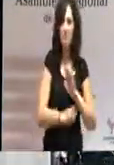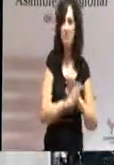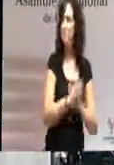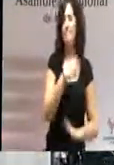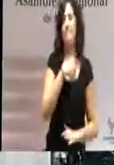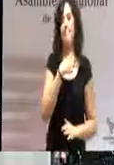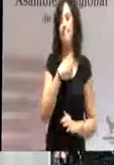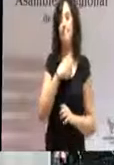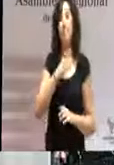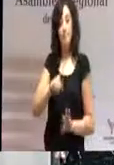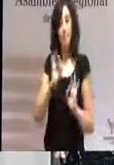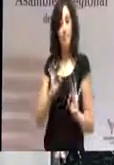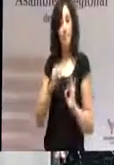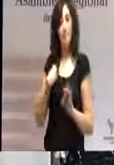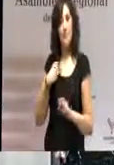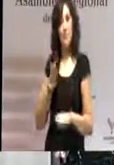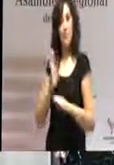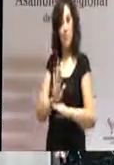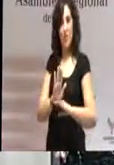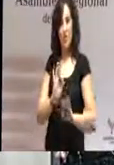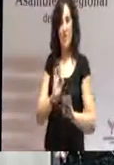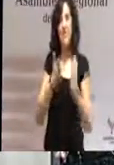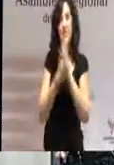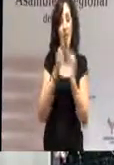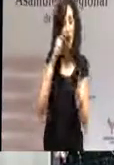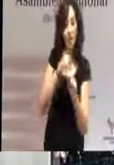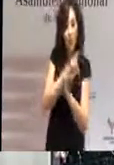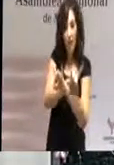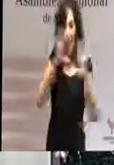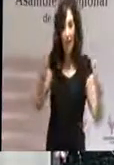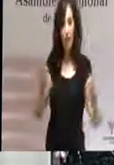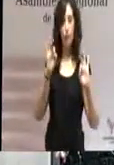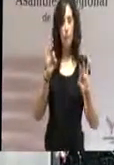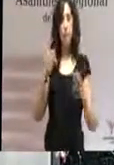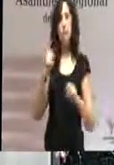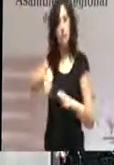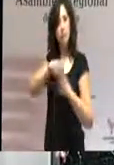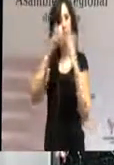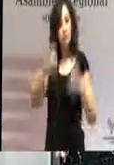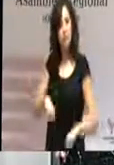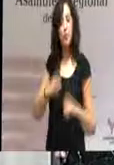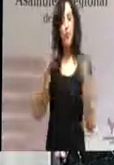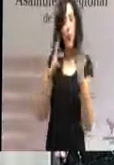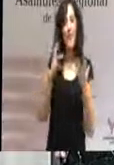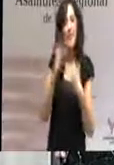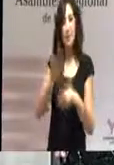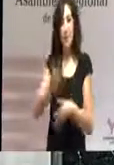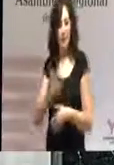propuesta, poner rumbo a nuestra región para lo urgente y para lo importante.